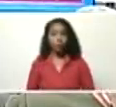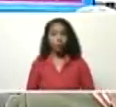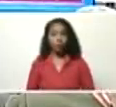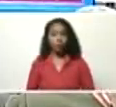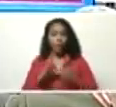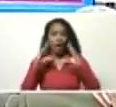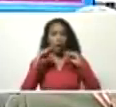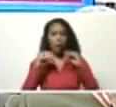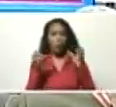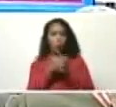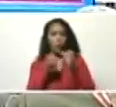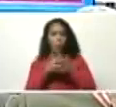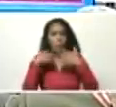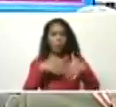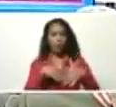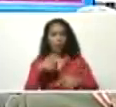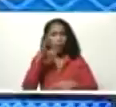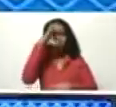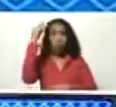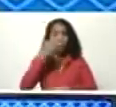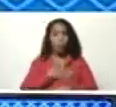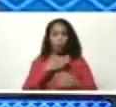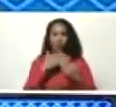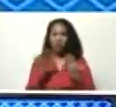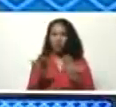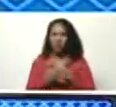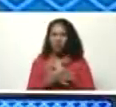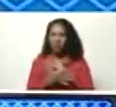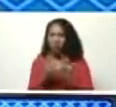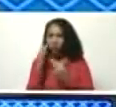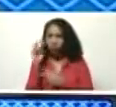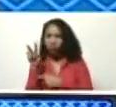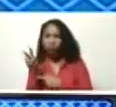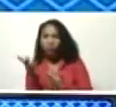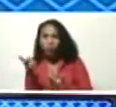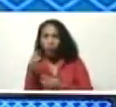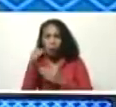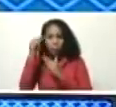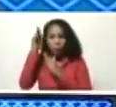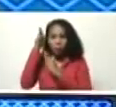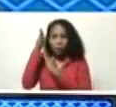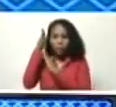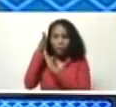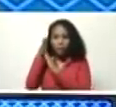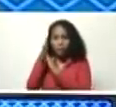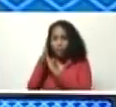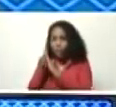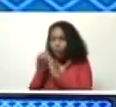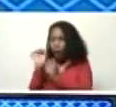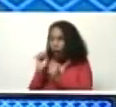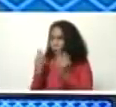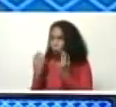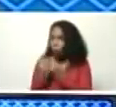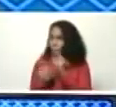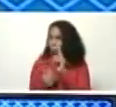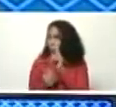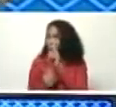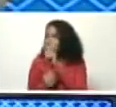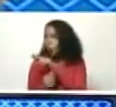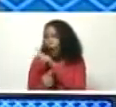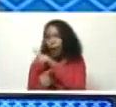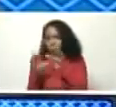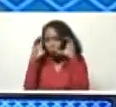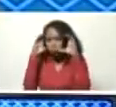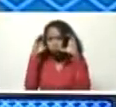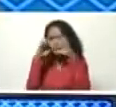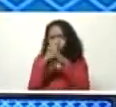hablándole a la tropa. Y yo me acerqué, dije, Dios mío, ¿qué es esto? Y bajé el vidrio y me puse al lado de ellos. Ellos estaban